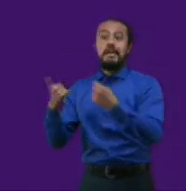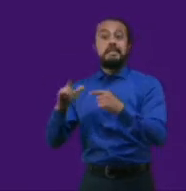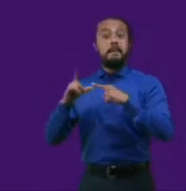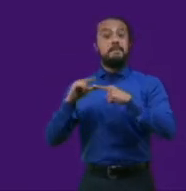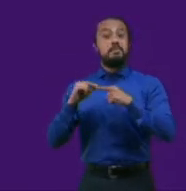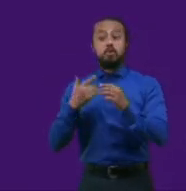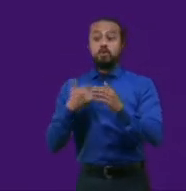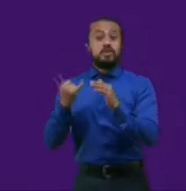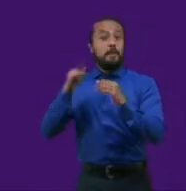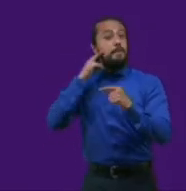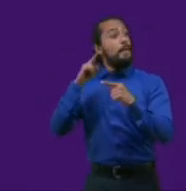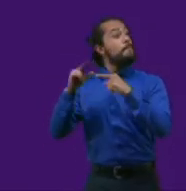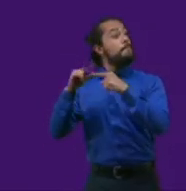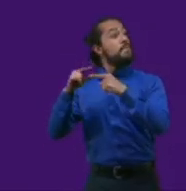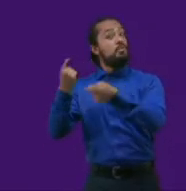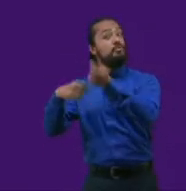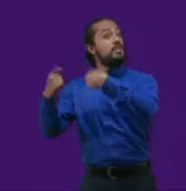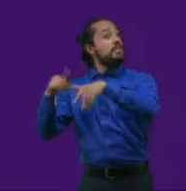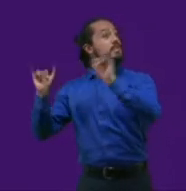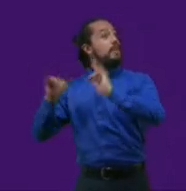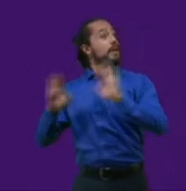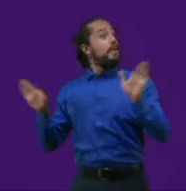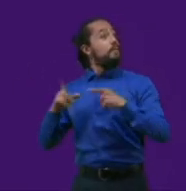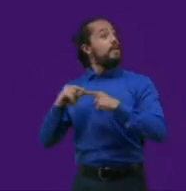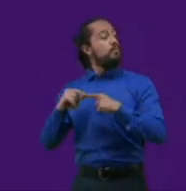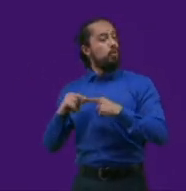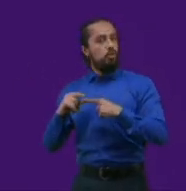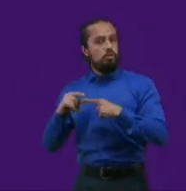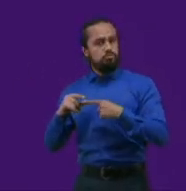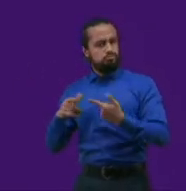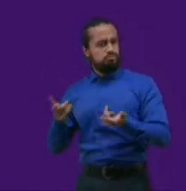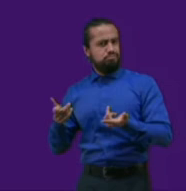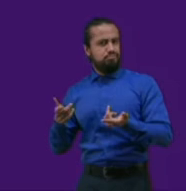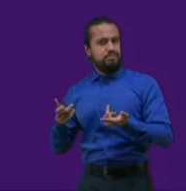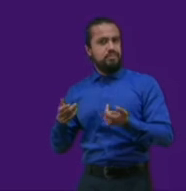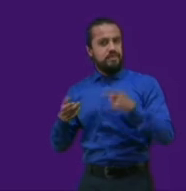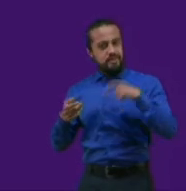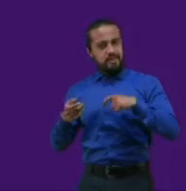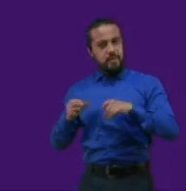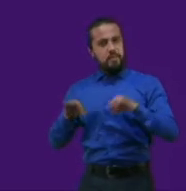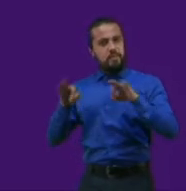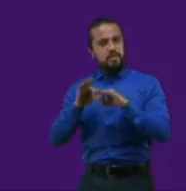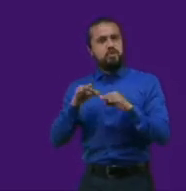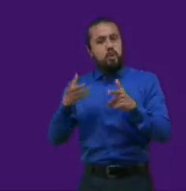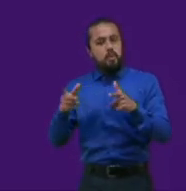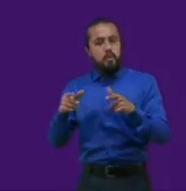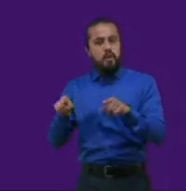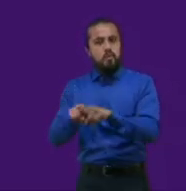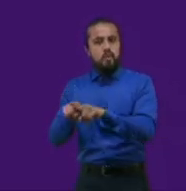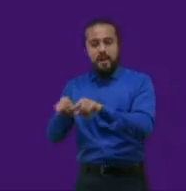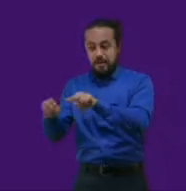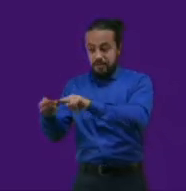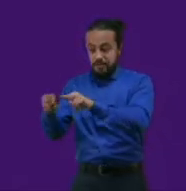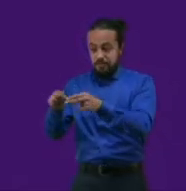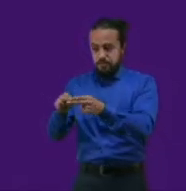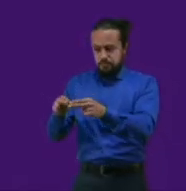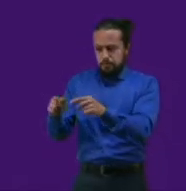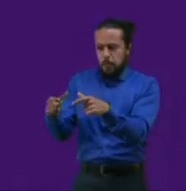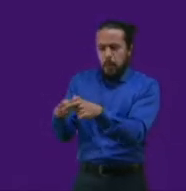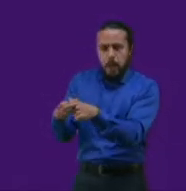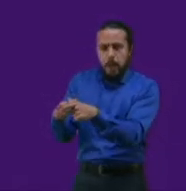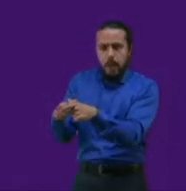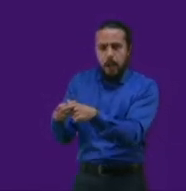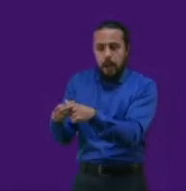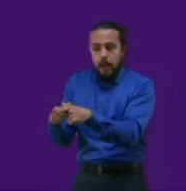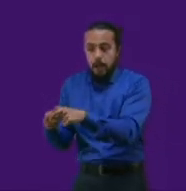producto, mírelo rápido, pues sí, pero se atacaron los primos. Entonces, ¿cómo esto de verdad se puede escalar? Es clave para poder,